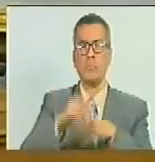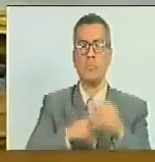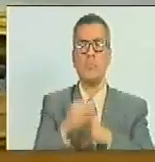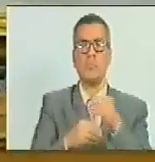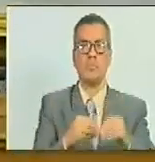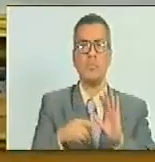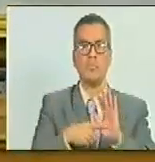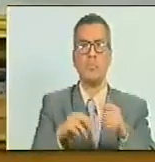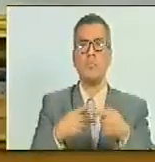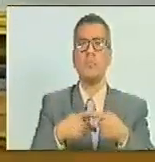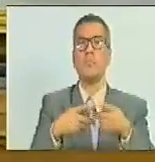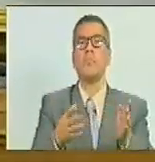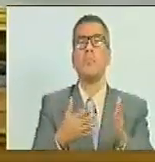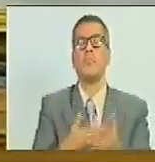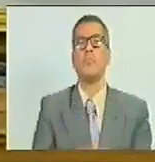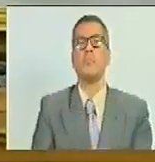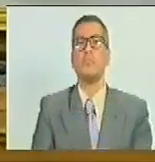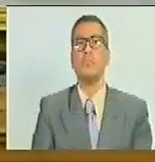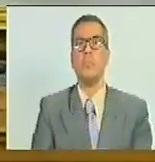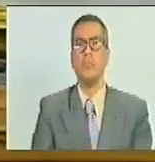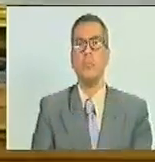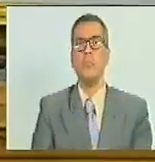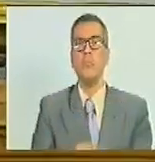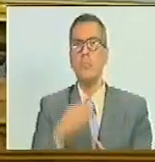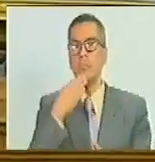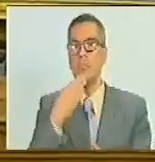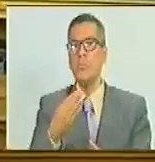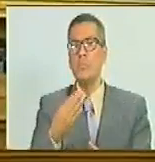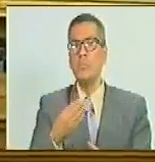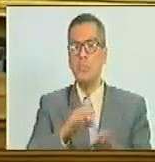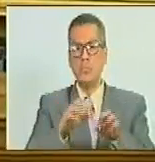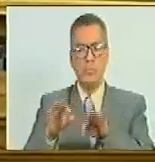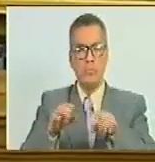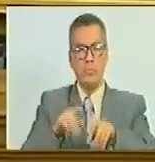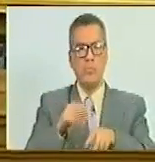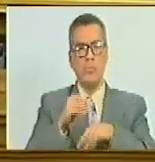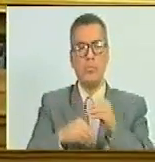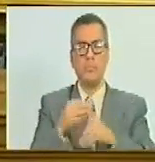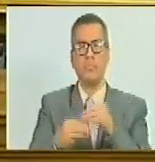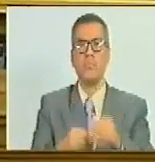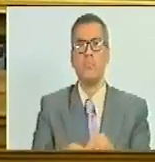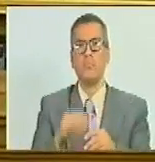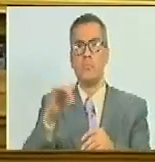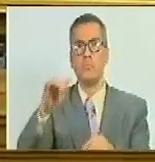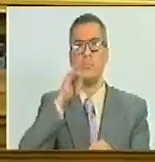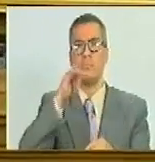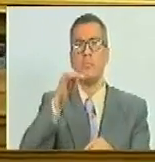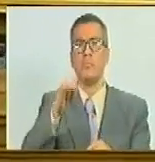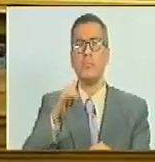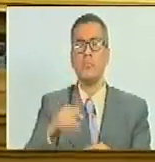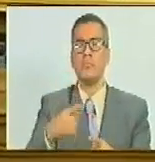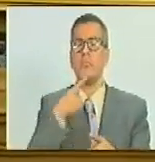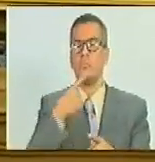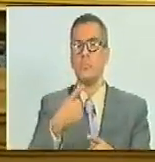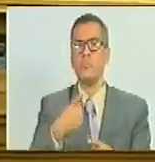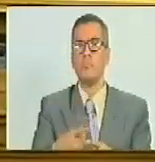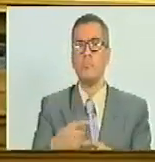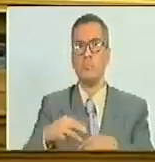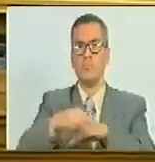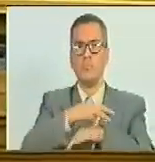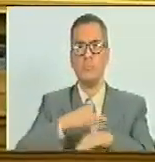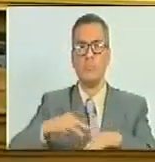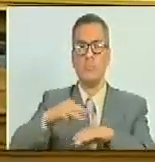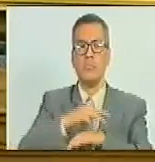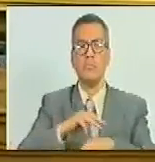su publicación, y solicito a la Secretaría, sírvase informar y notificar al